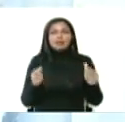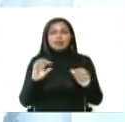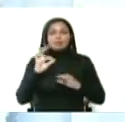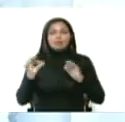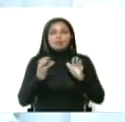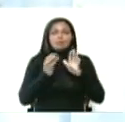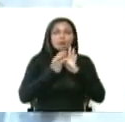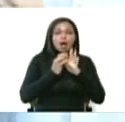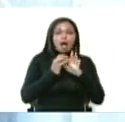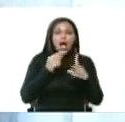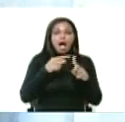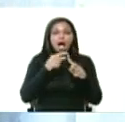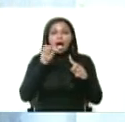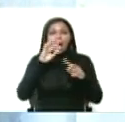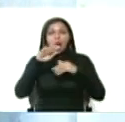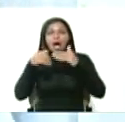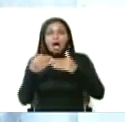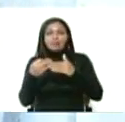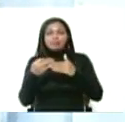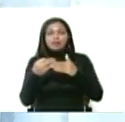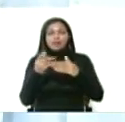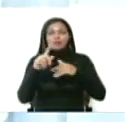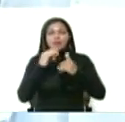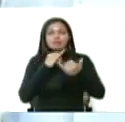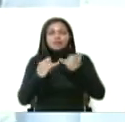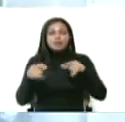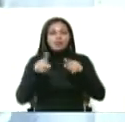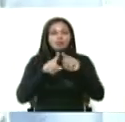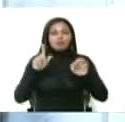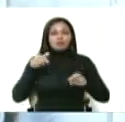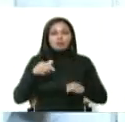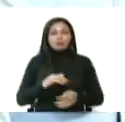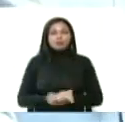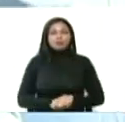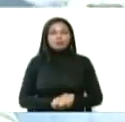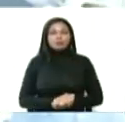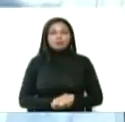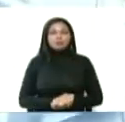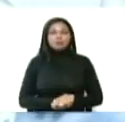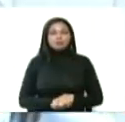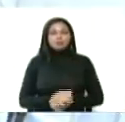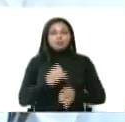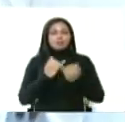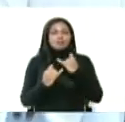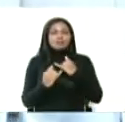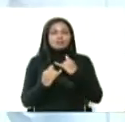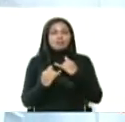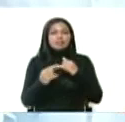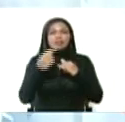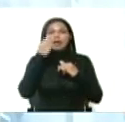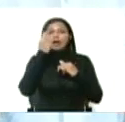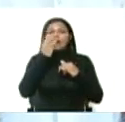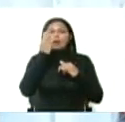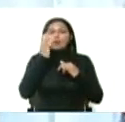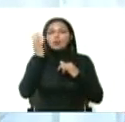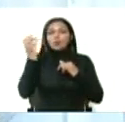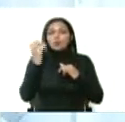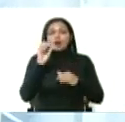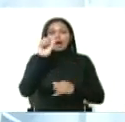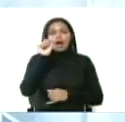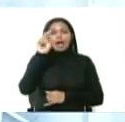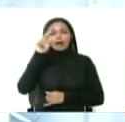la muestra hasta la lectura final de la muestra, de la extracción del